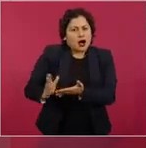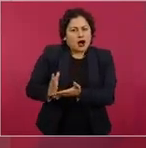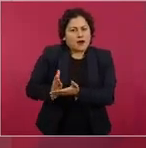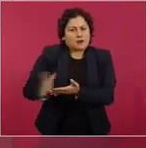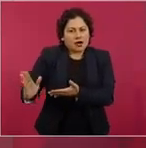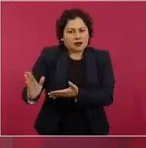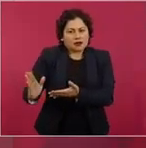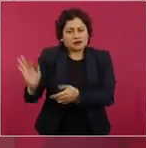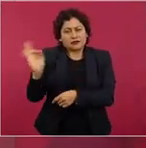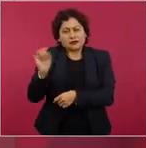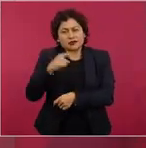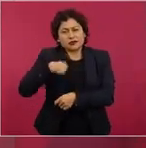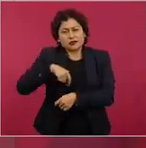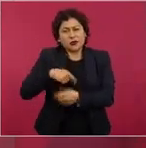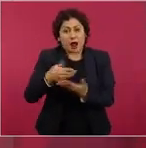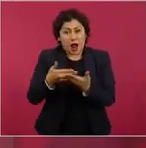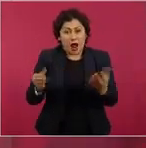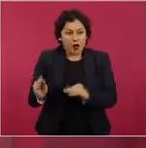hacer.